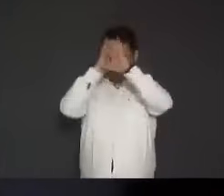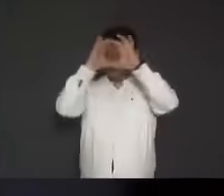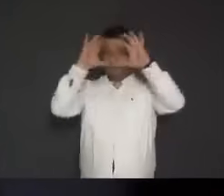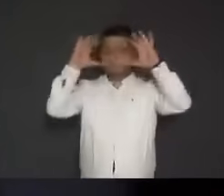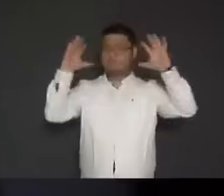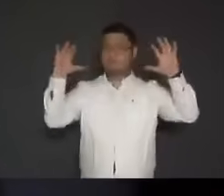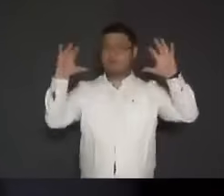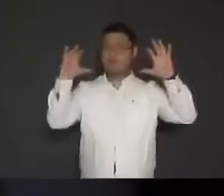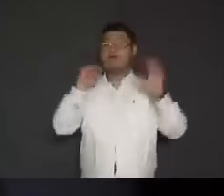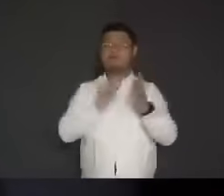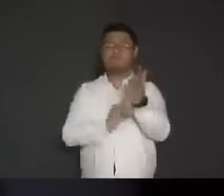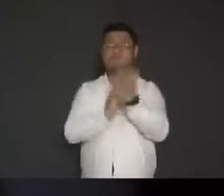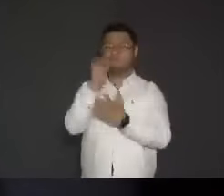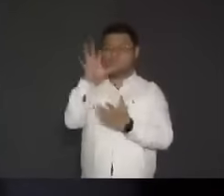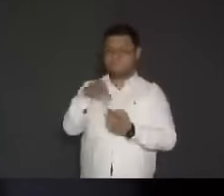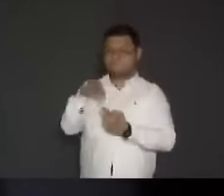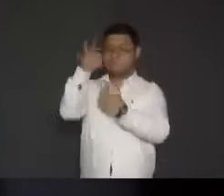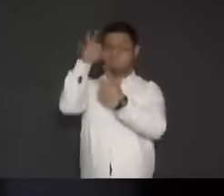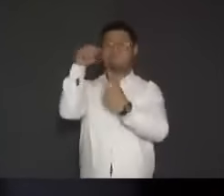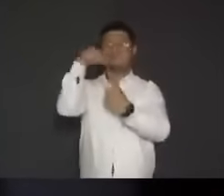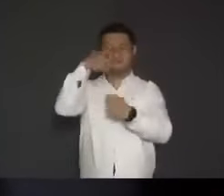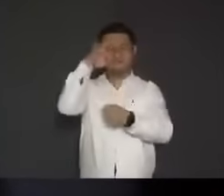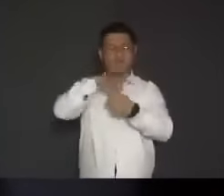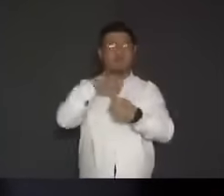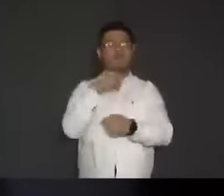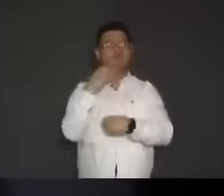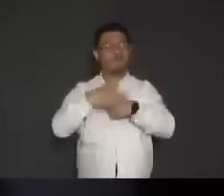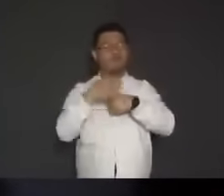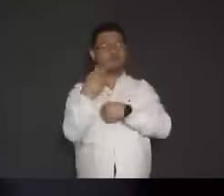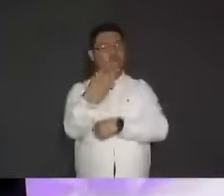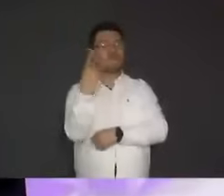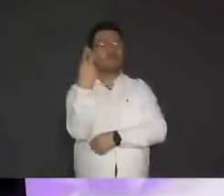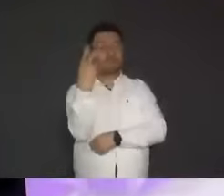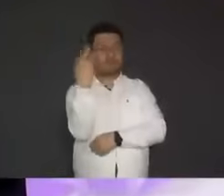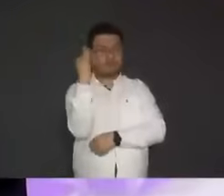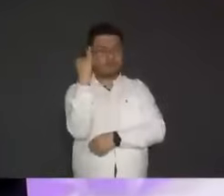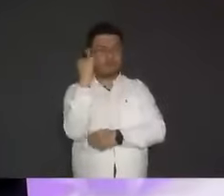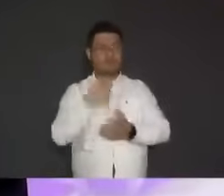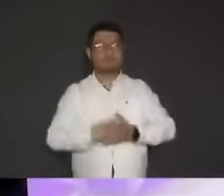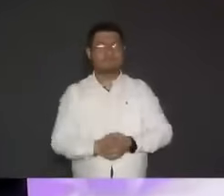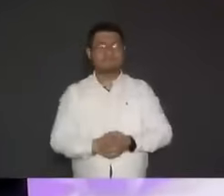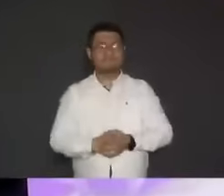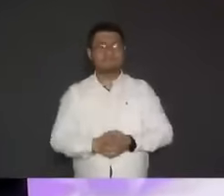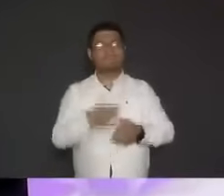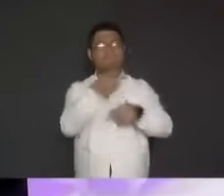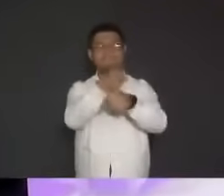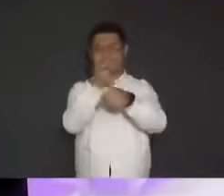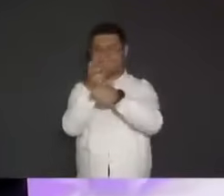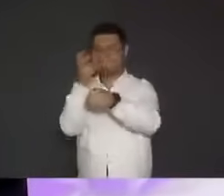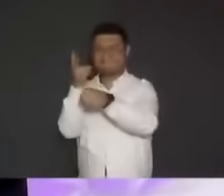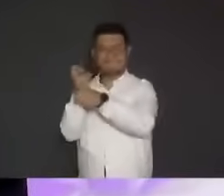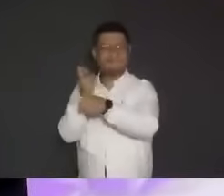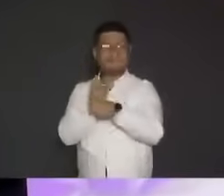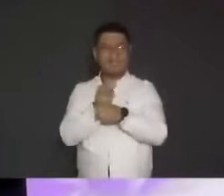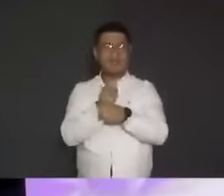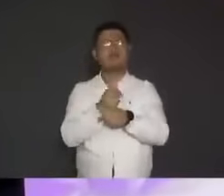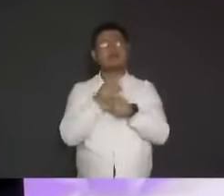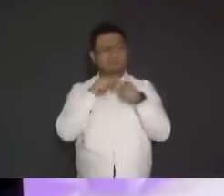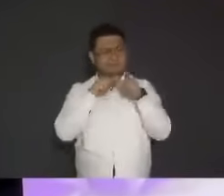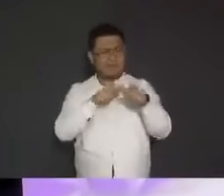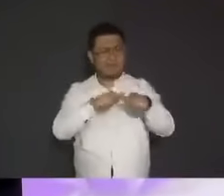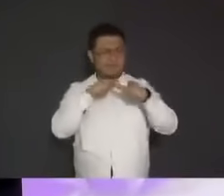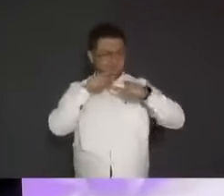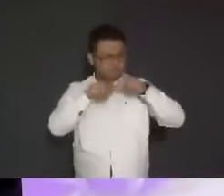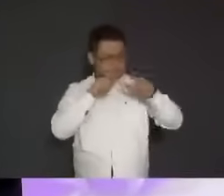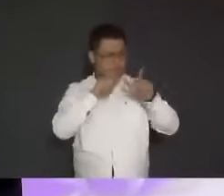una mejor forma de elegir su voto, un voto inteligente, el próximo 2 de junio. Los invitamos, por supuesto, a seguir consultando el